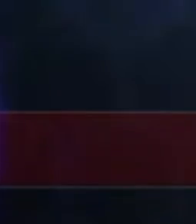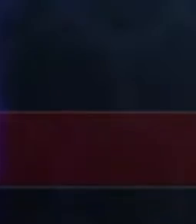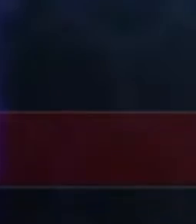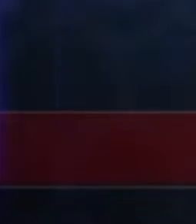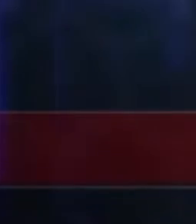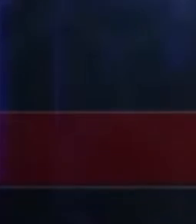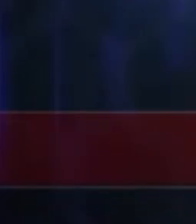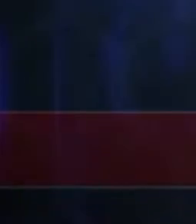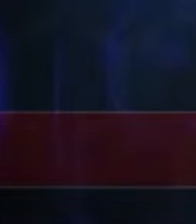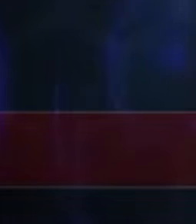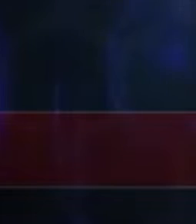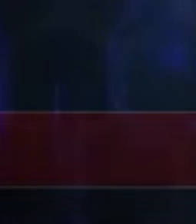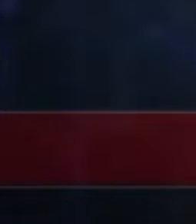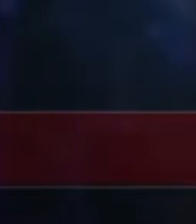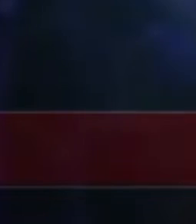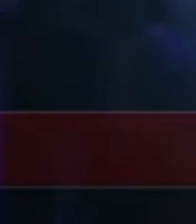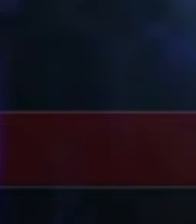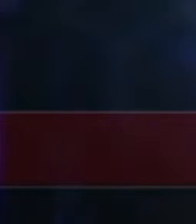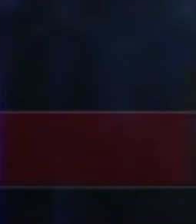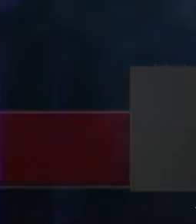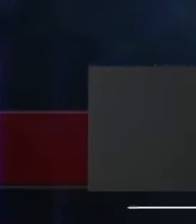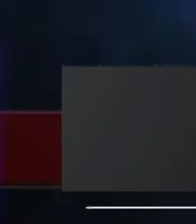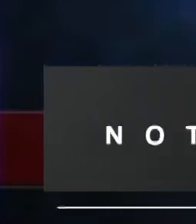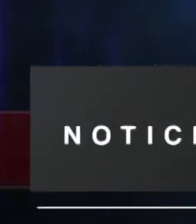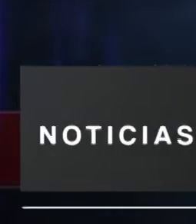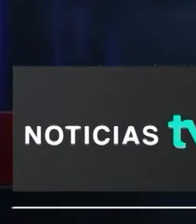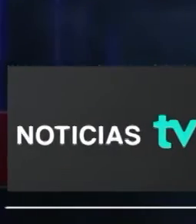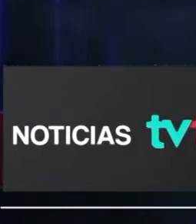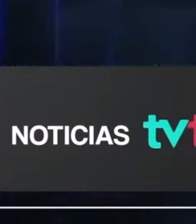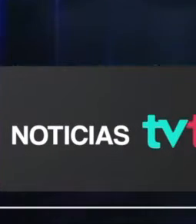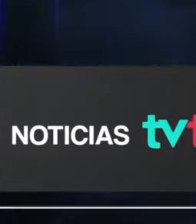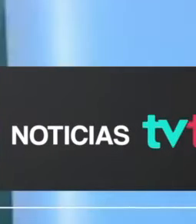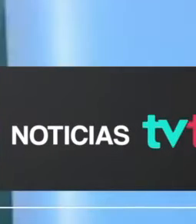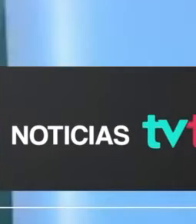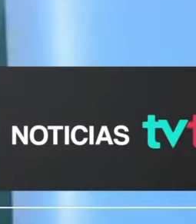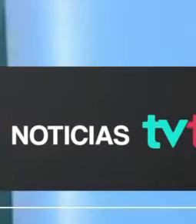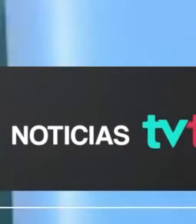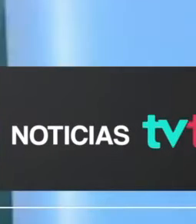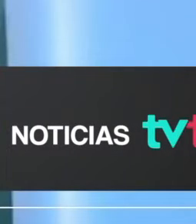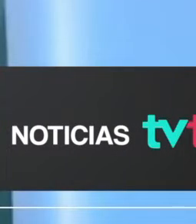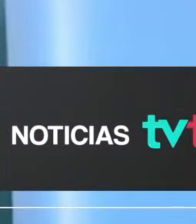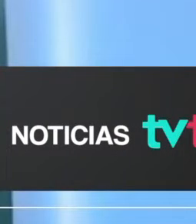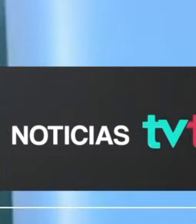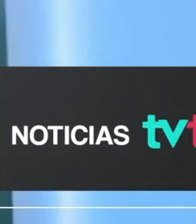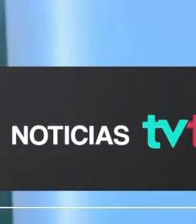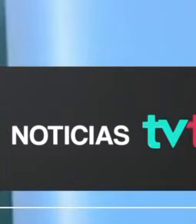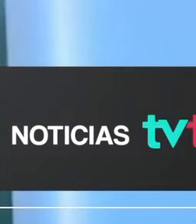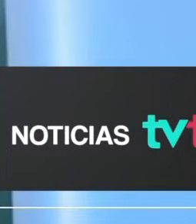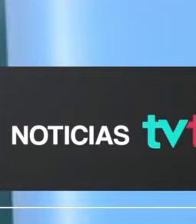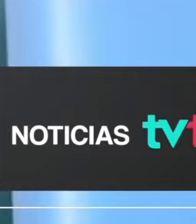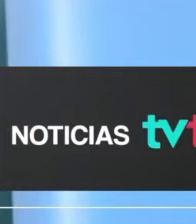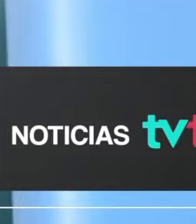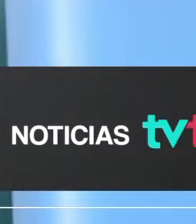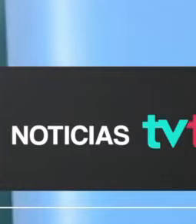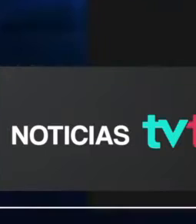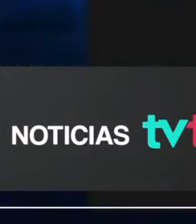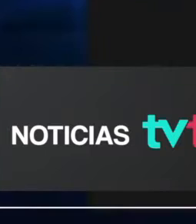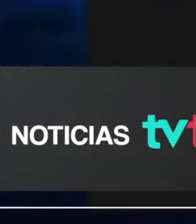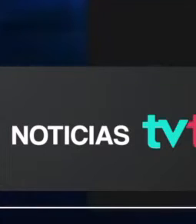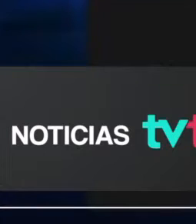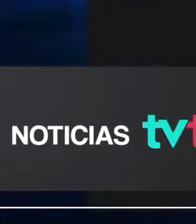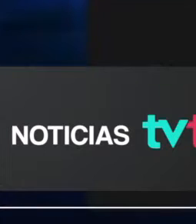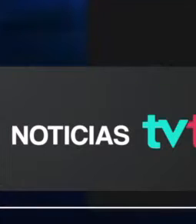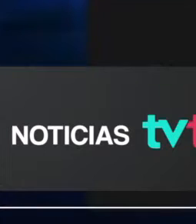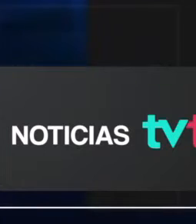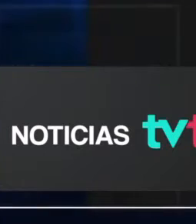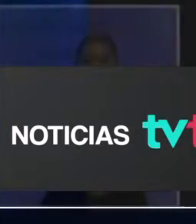por unanimidad el pleno de la sala superior del tribunal electoral del poder judicial de la federación confirmó el acuerdo del ine que